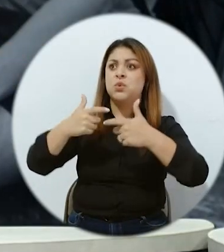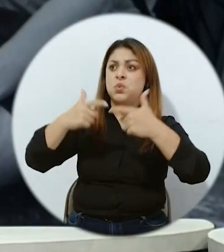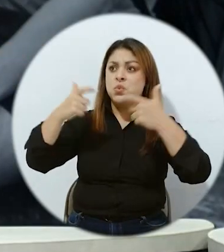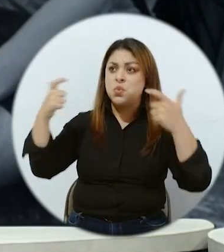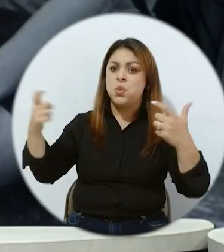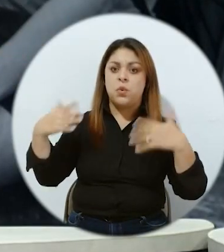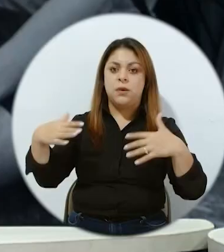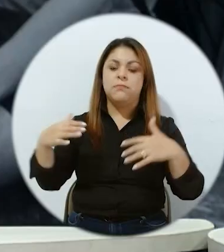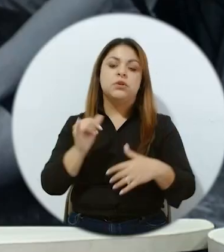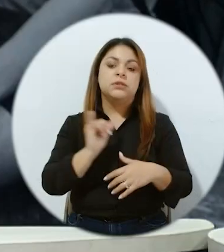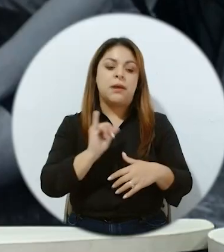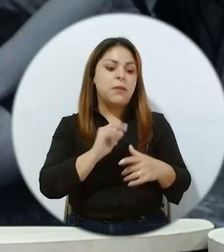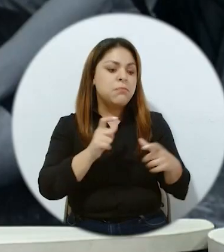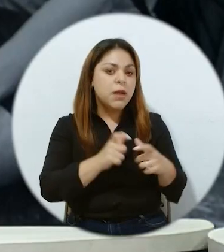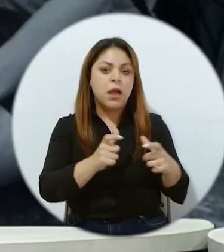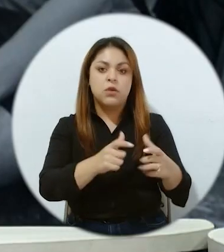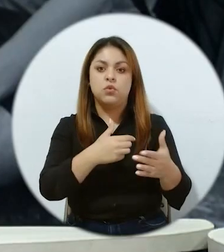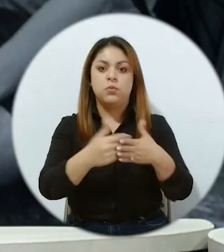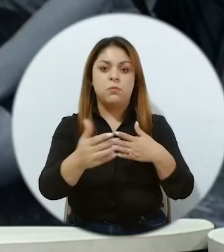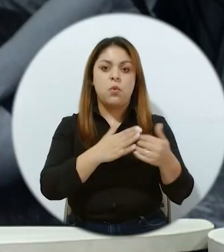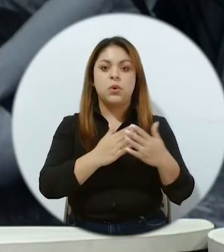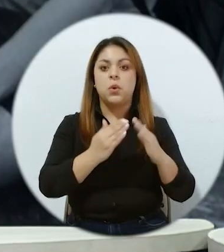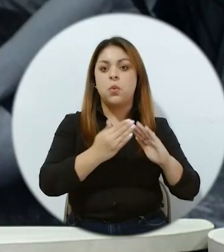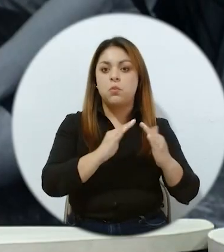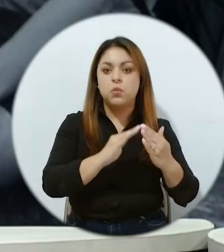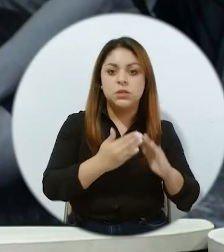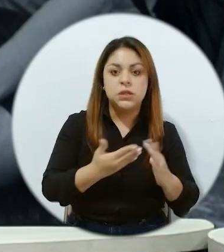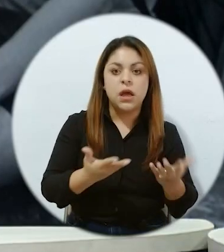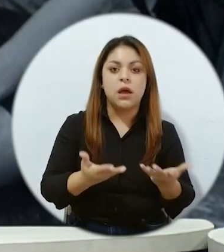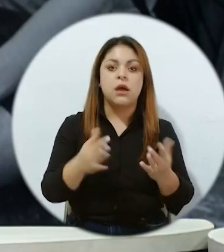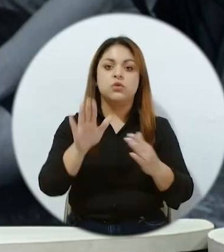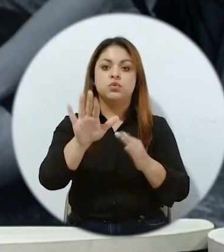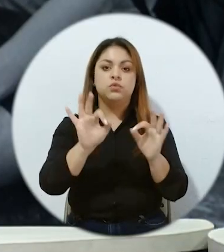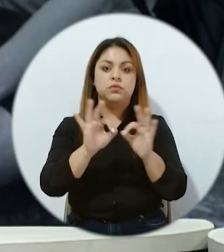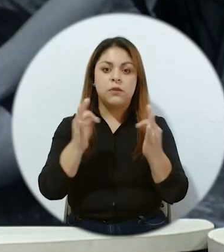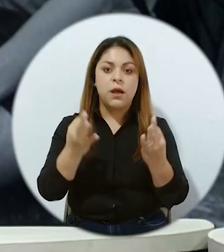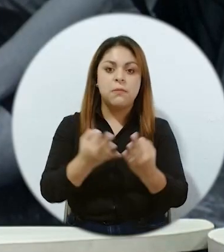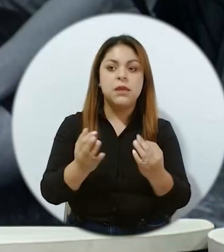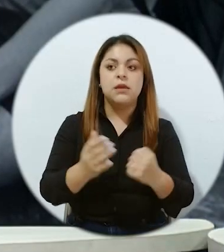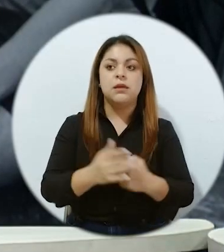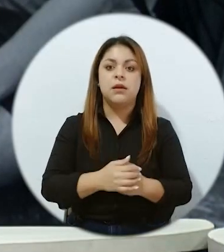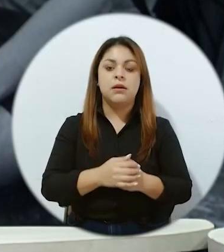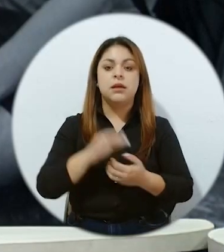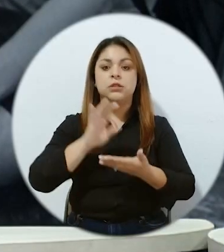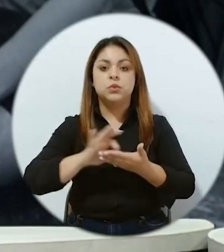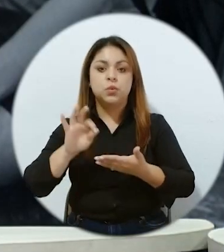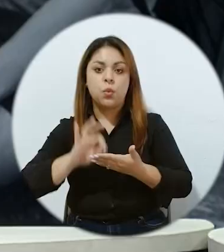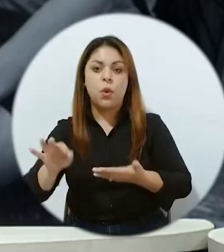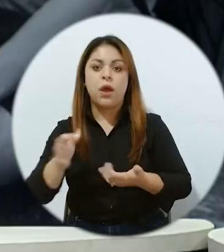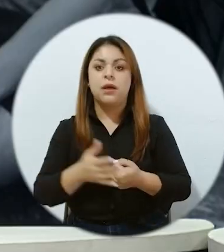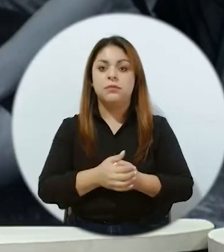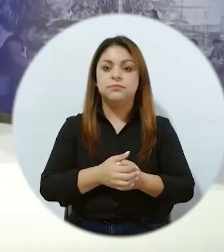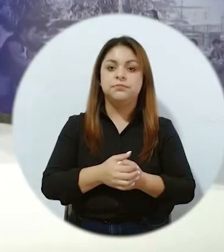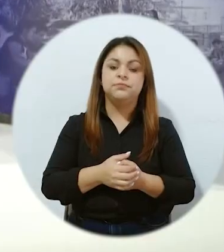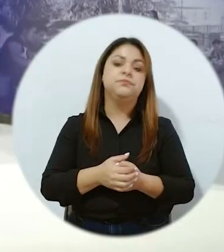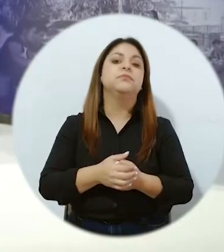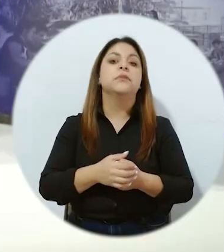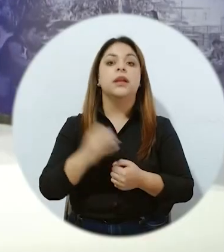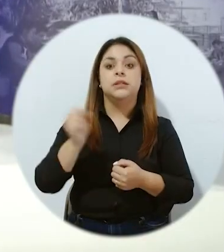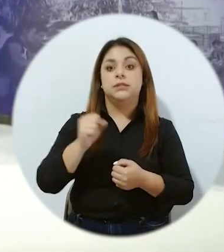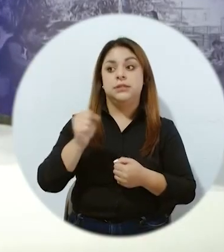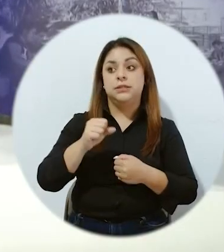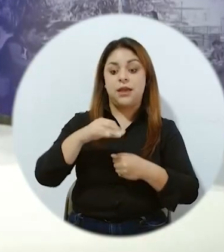pero también recuperarlas, ¿verdad?, desde el punto de vista comunitario, en las familias, en las escuelas. Y